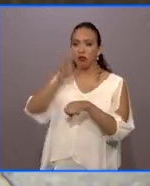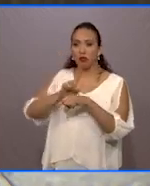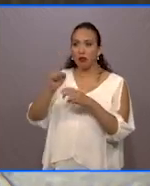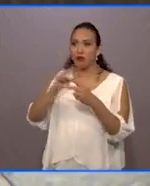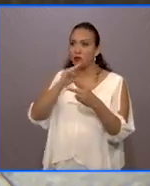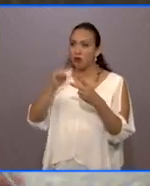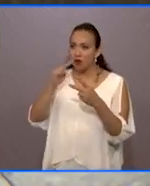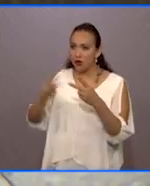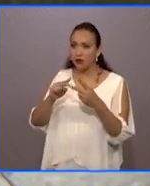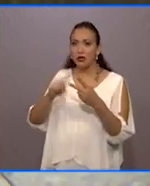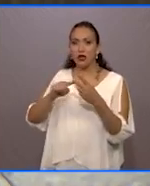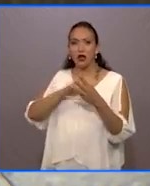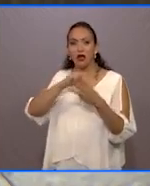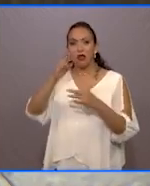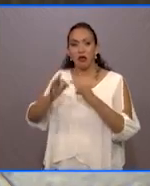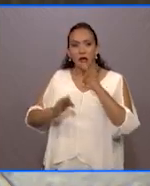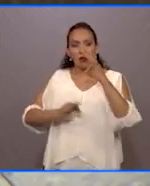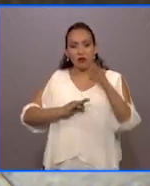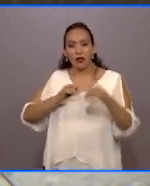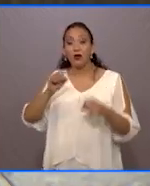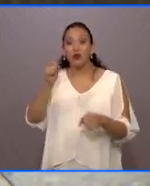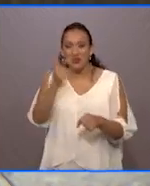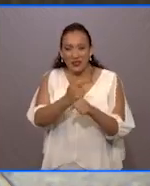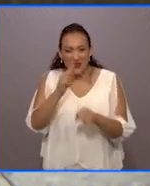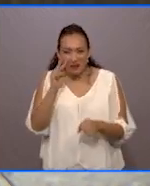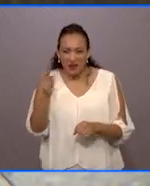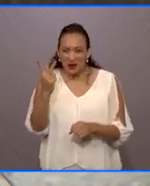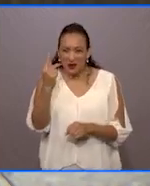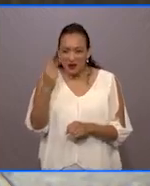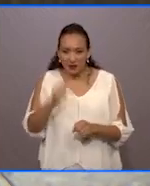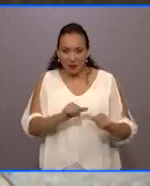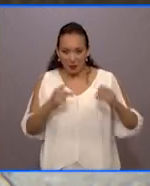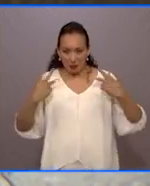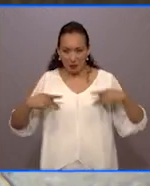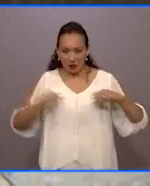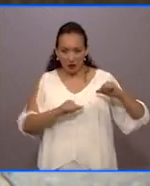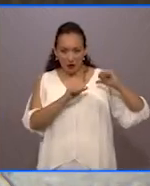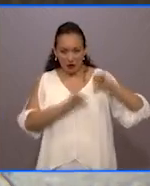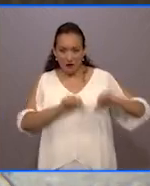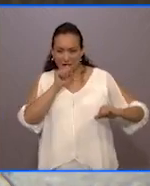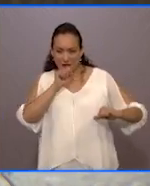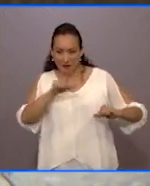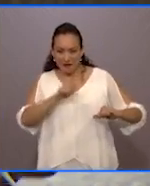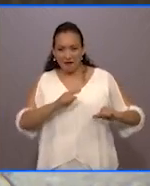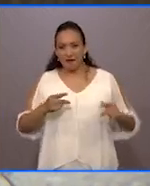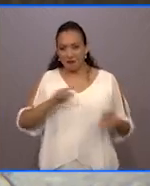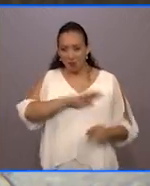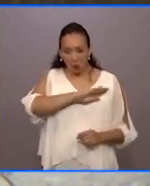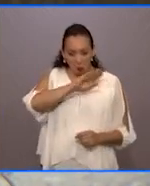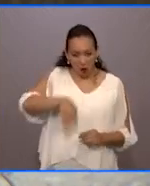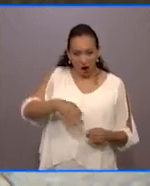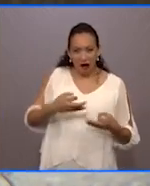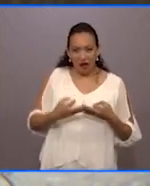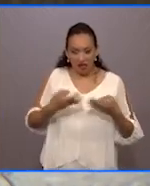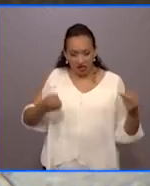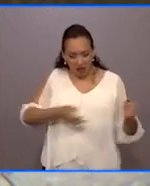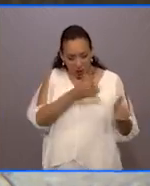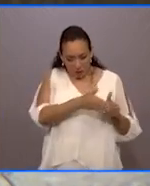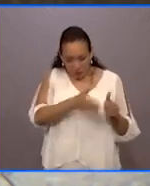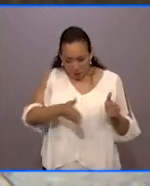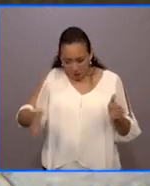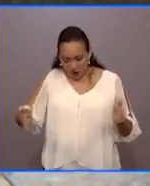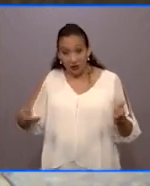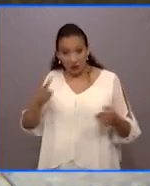actualmente con los desaparecidos y con las fosas que se encuentran y con los con toda esta crisis humanitaria, ¿me explico? Es